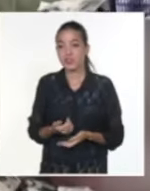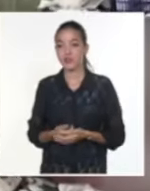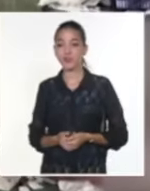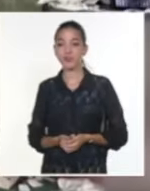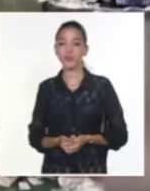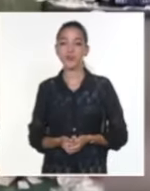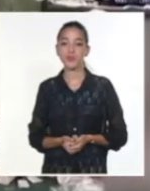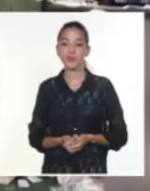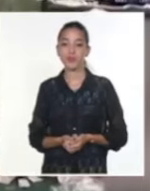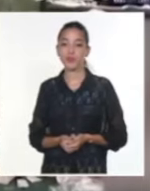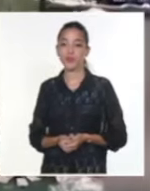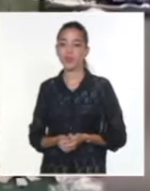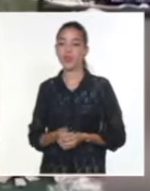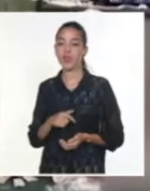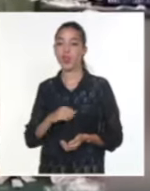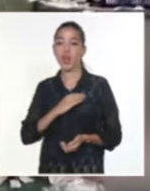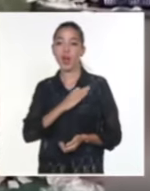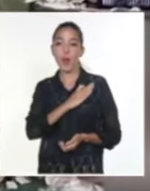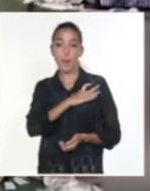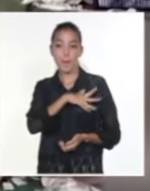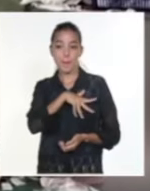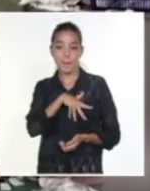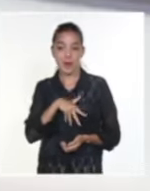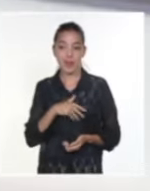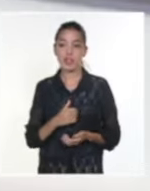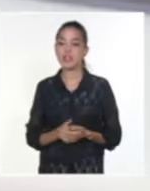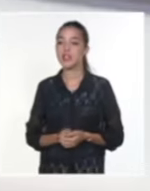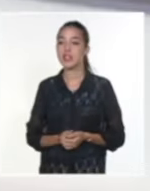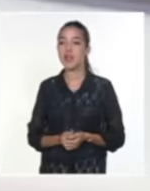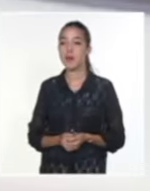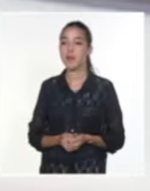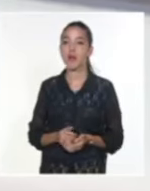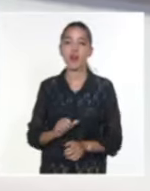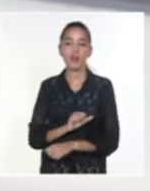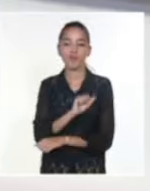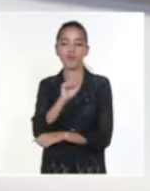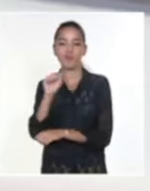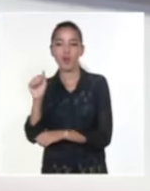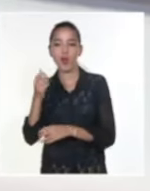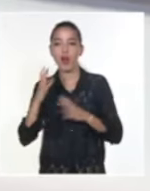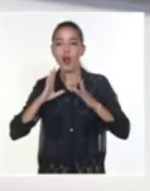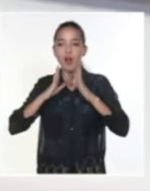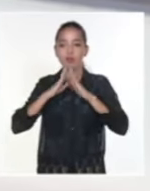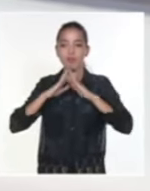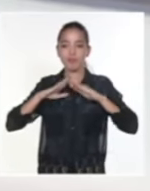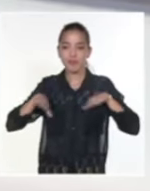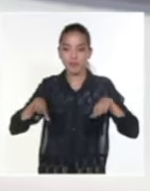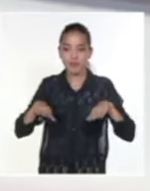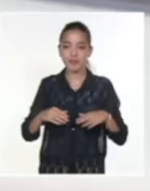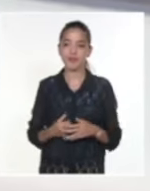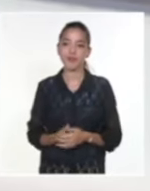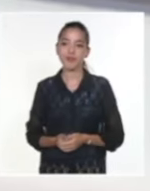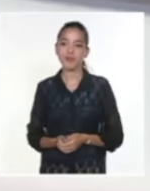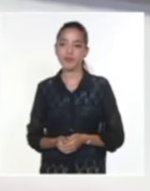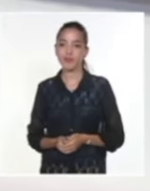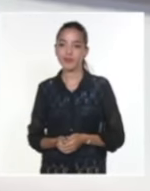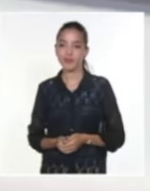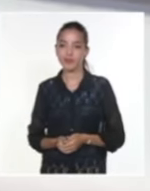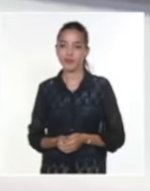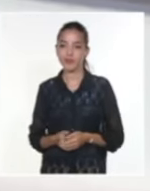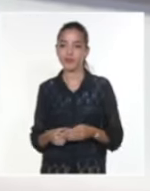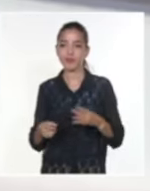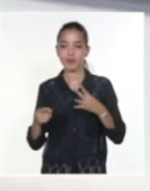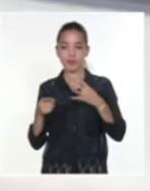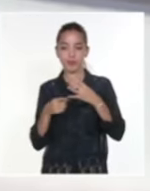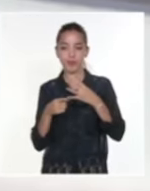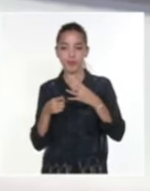de Palestina para lograr la paz en Oriente Medio. Y la Organización Mundial de la Salud, la OMS, prevé